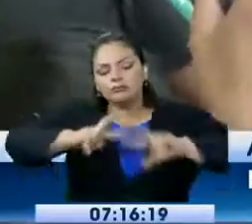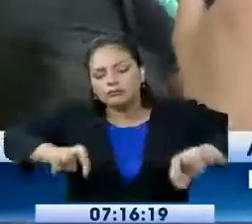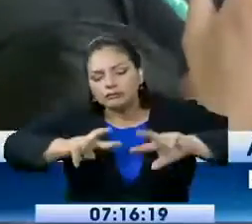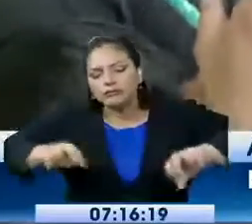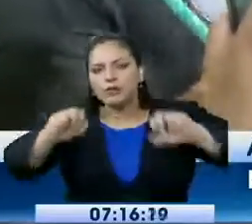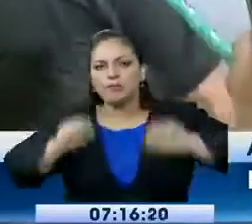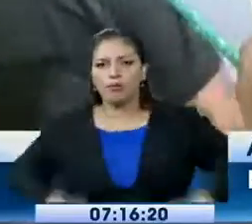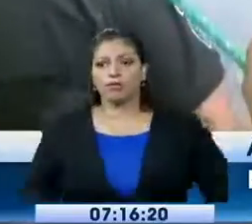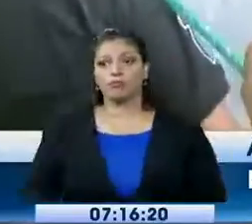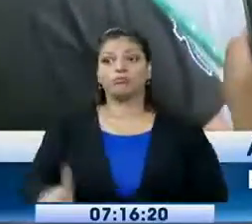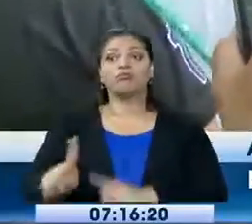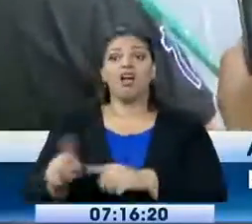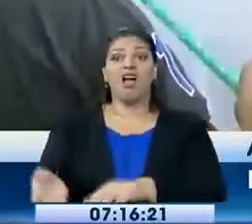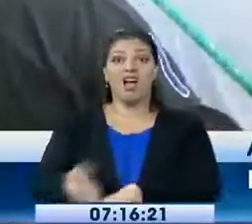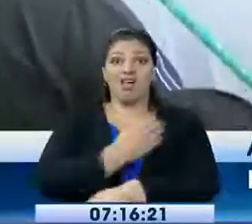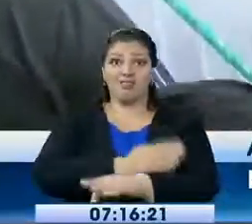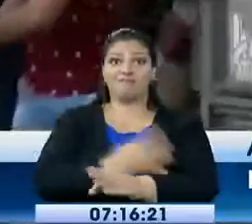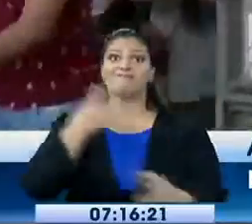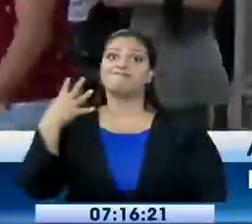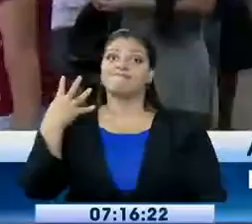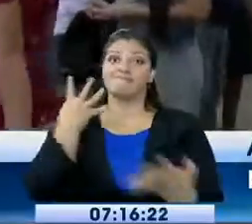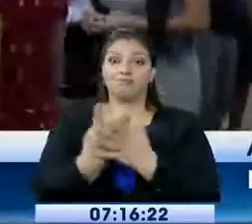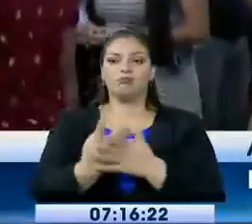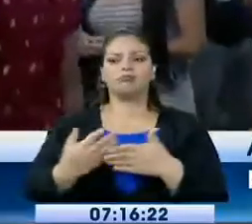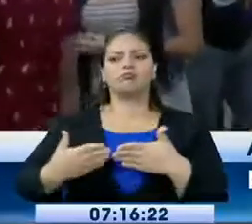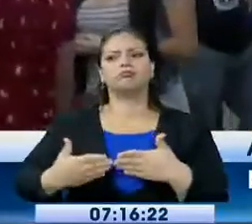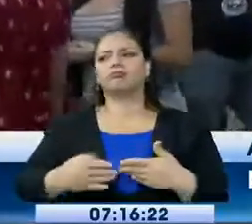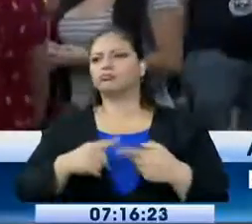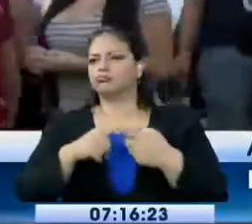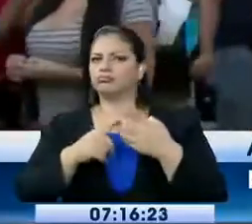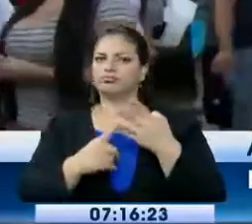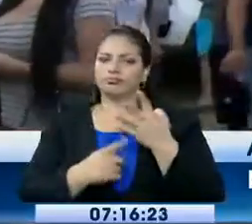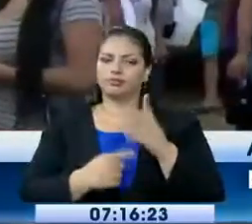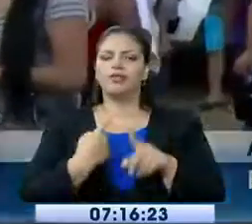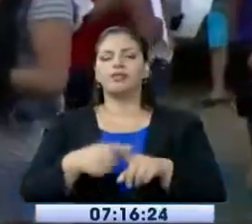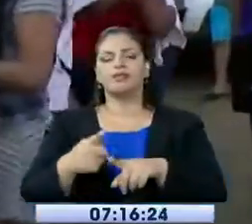antecedentes por diferentes delitos. Desde Machala, informó Karina Valdivieso.